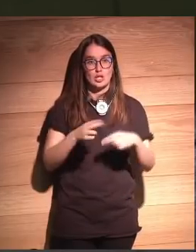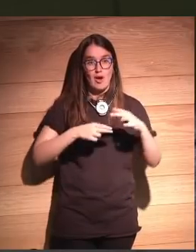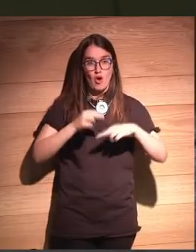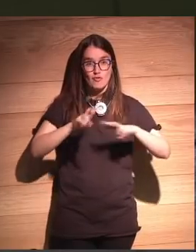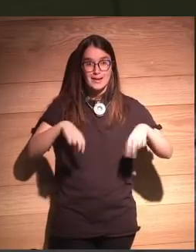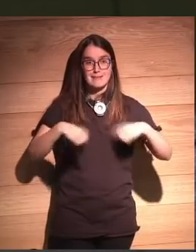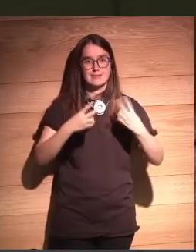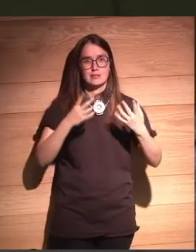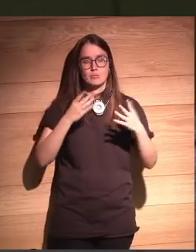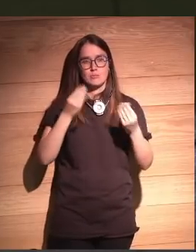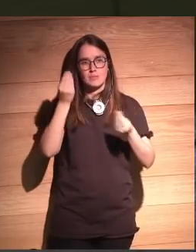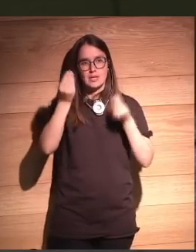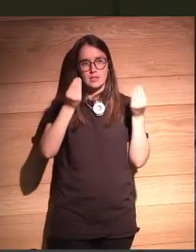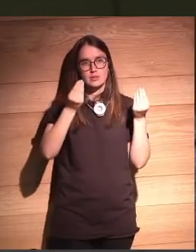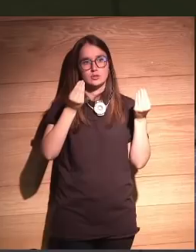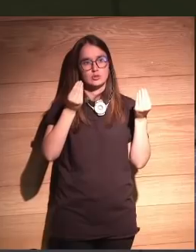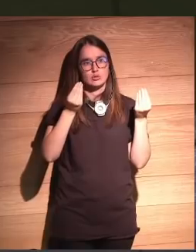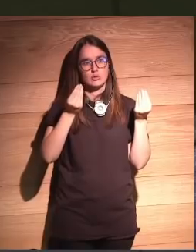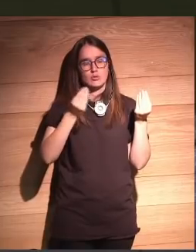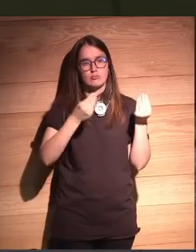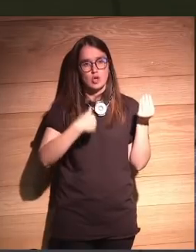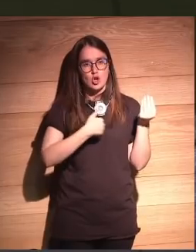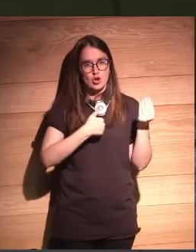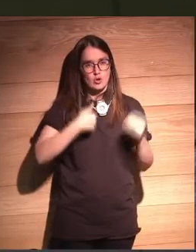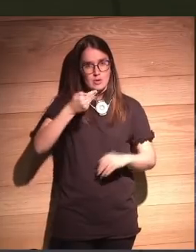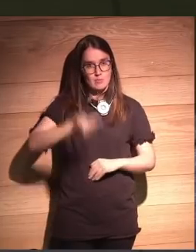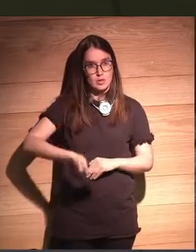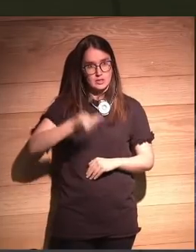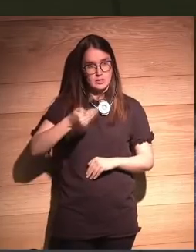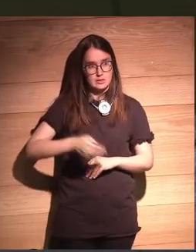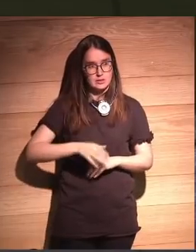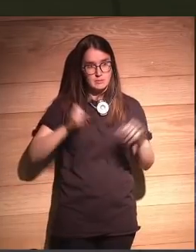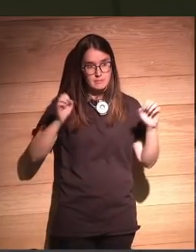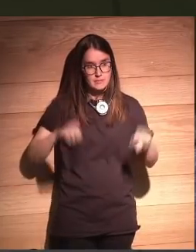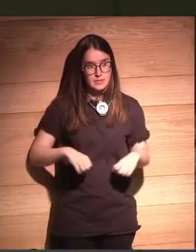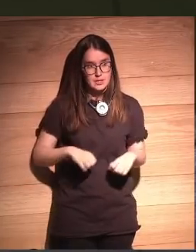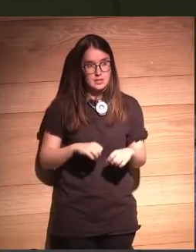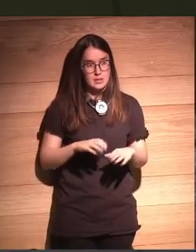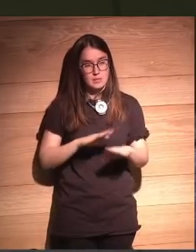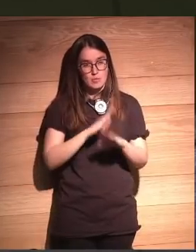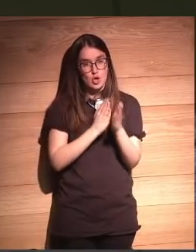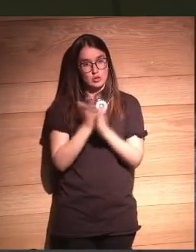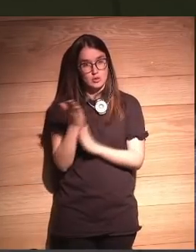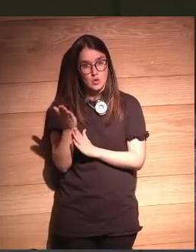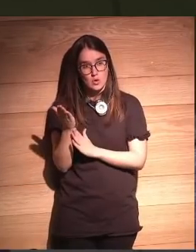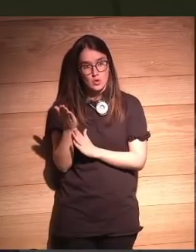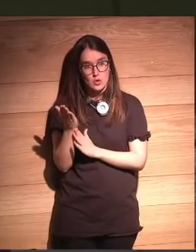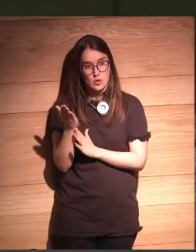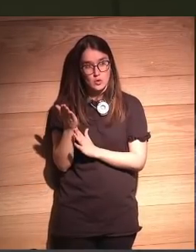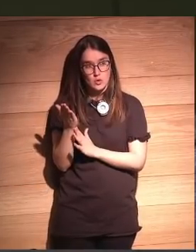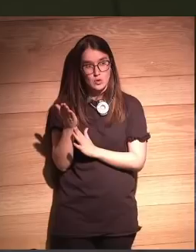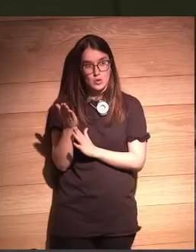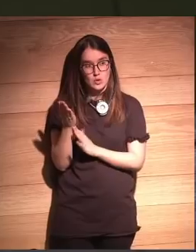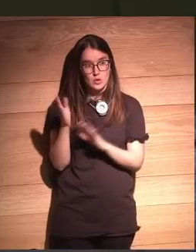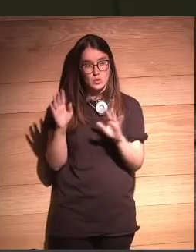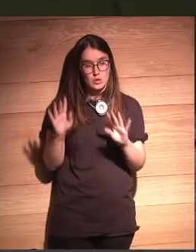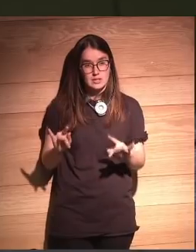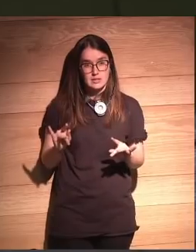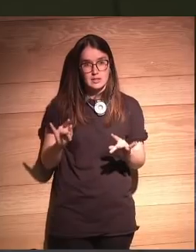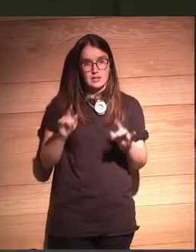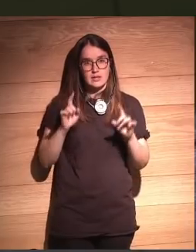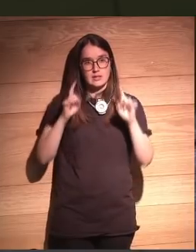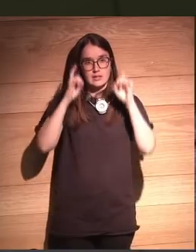que es todo un mundo y tiene mucho papel que jugar ahí, ¿vale? Y por otro lado, sí